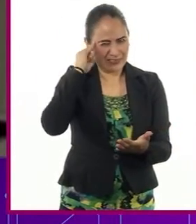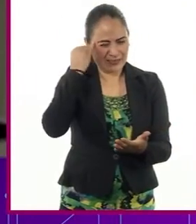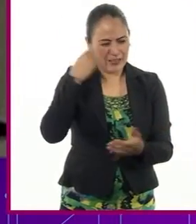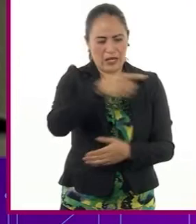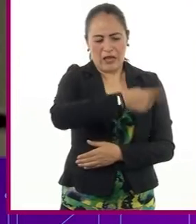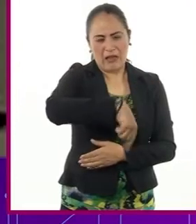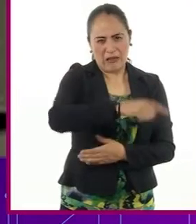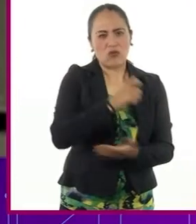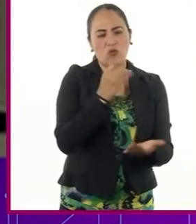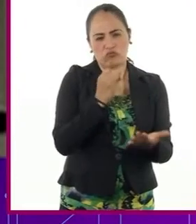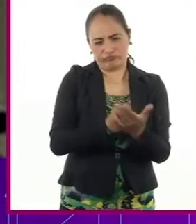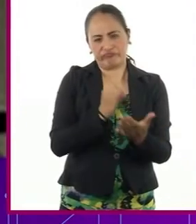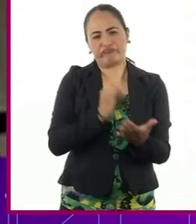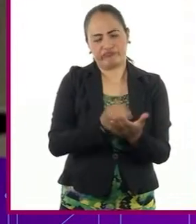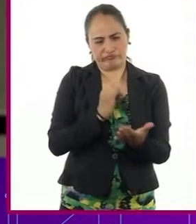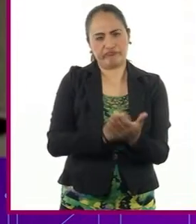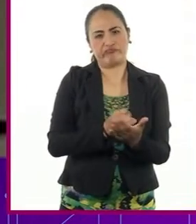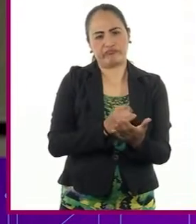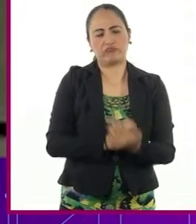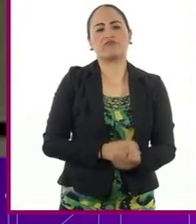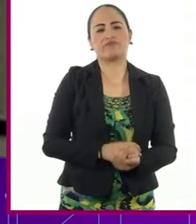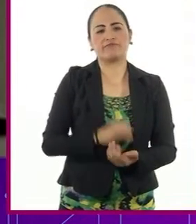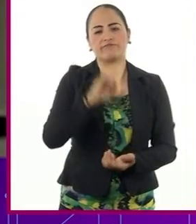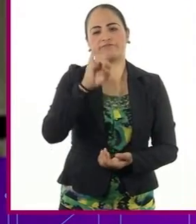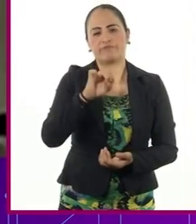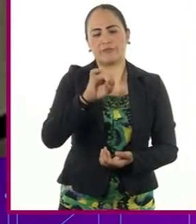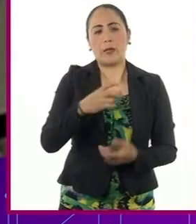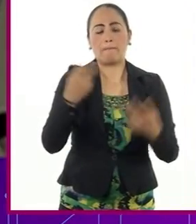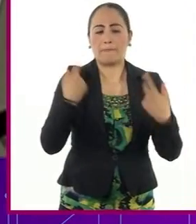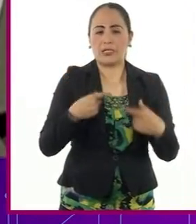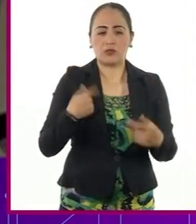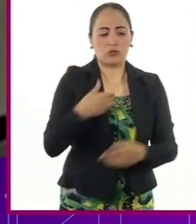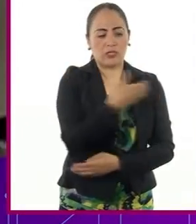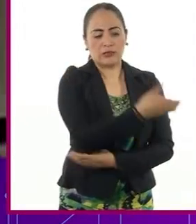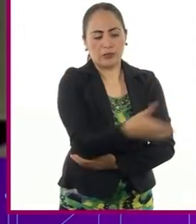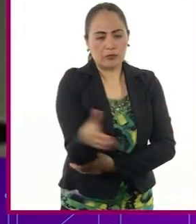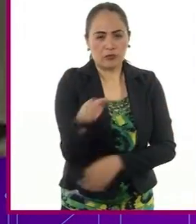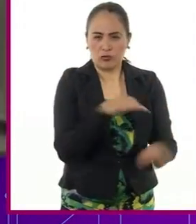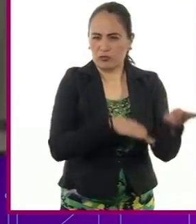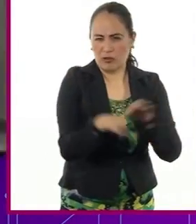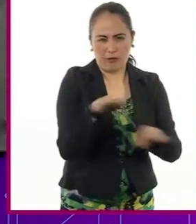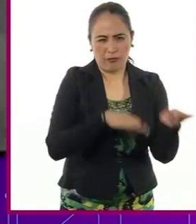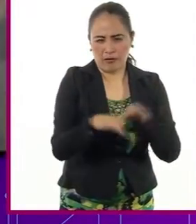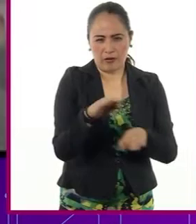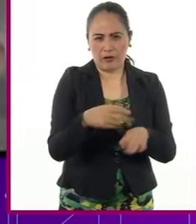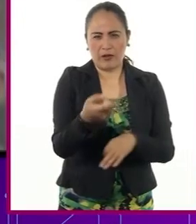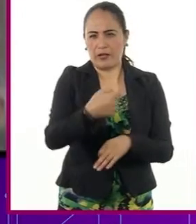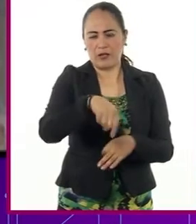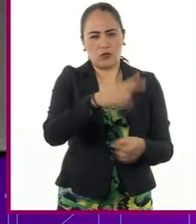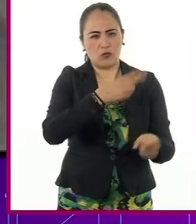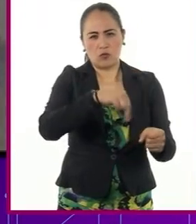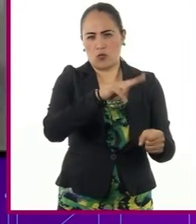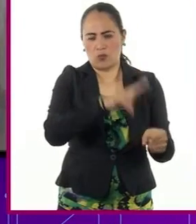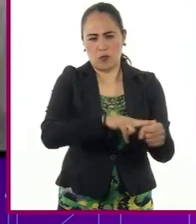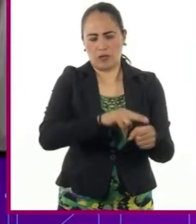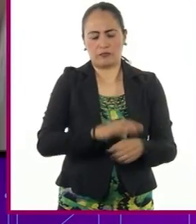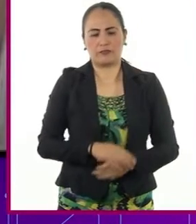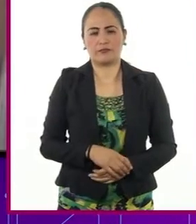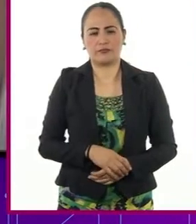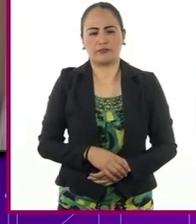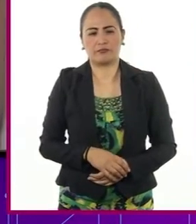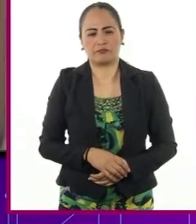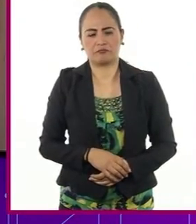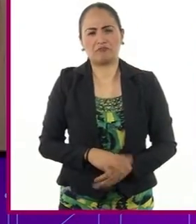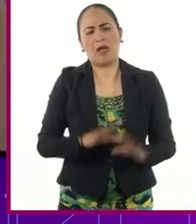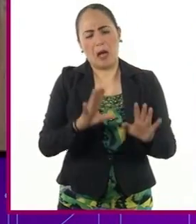decir esto? Sociedades donde los campesinos comunes, por tener derecho de trabajar